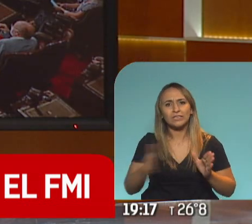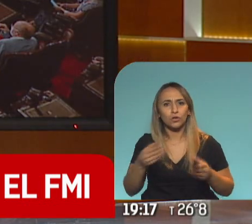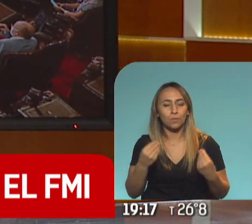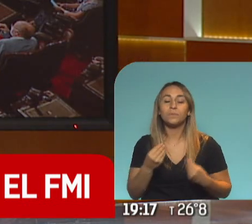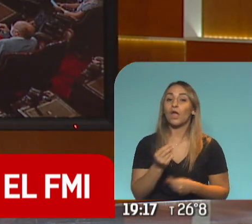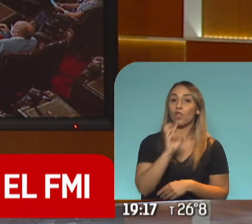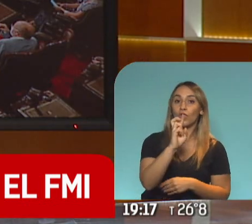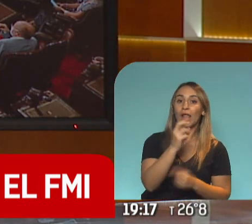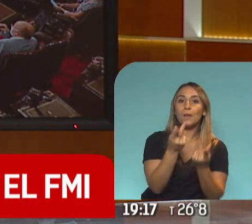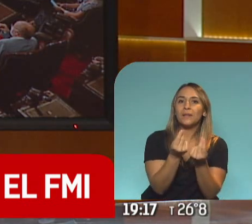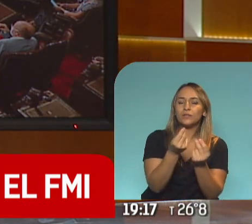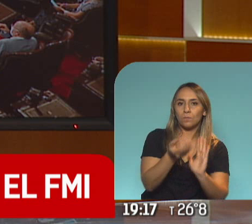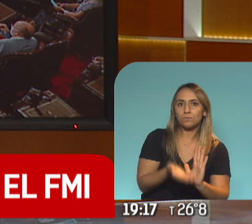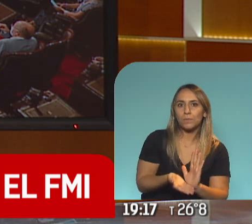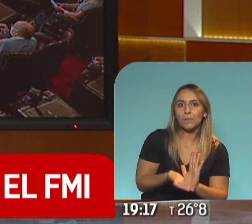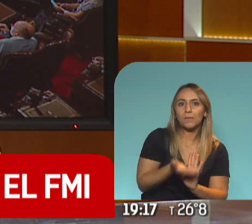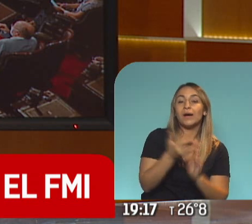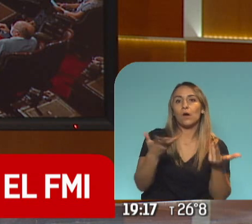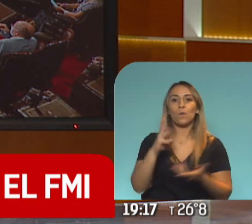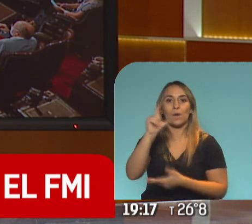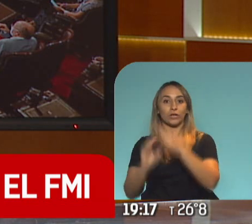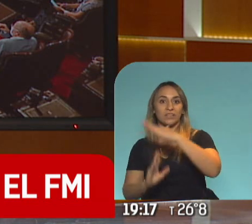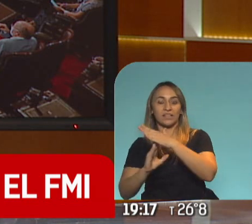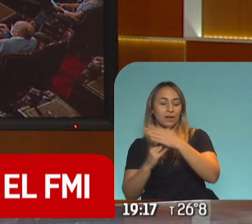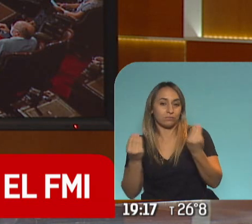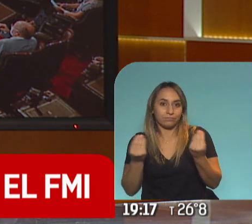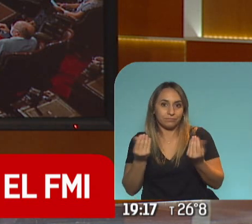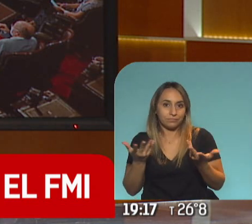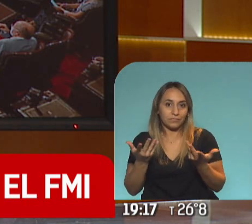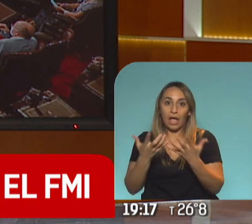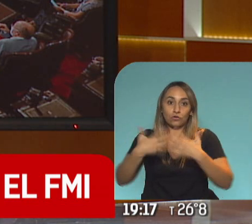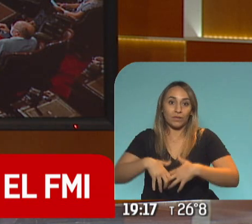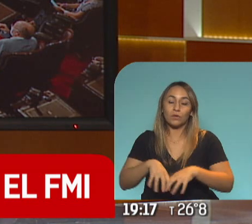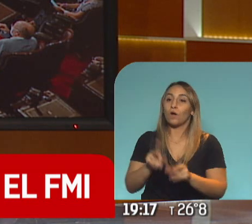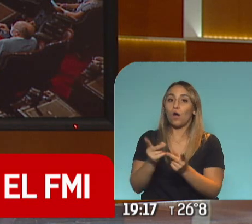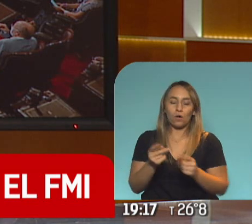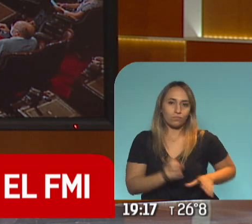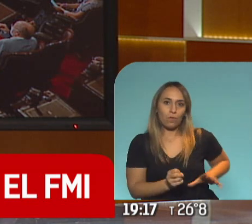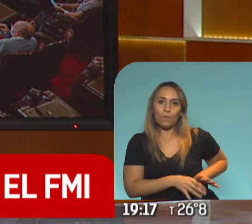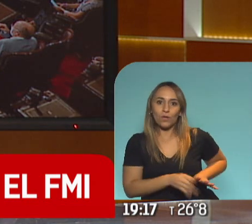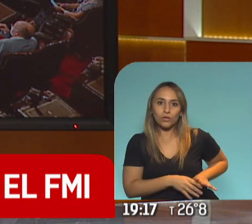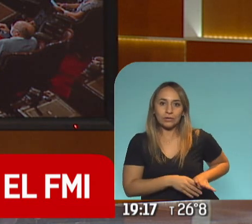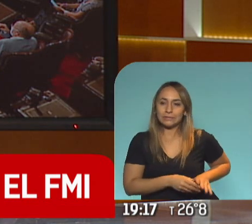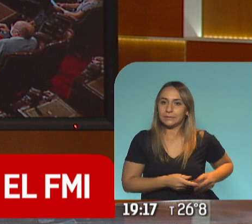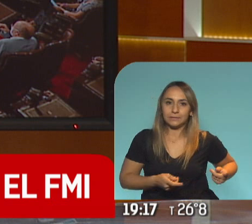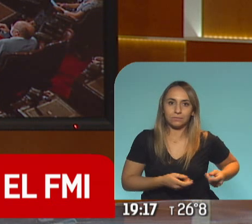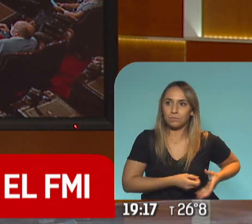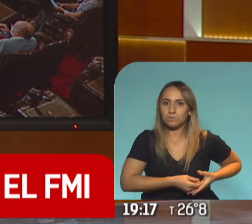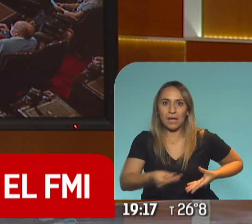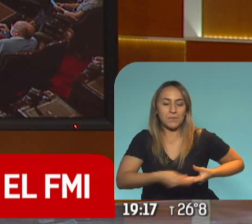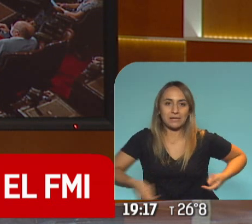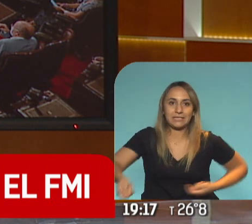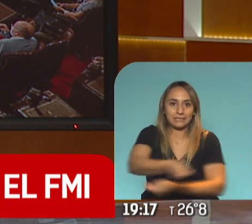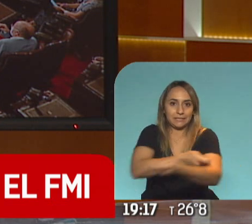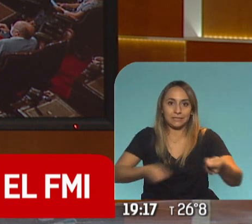se incrementaba, entonces el Banco Central salía a quemar divisas, reservas en el mercado cambiario, lo